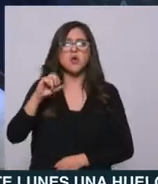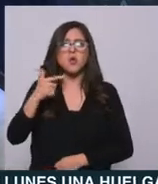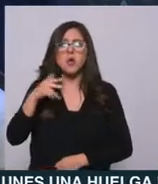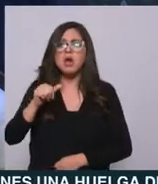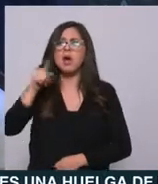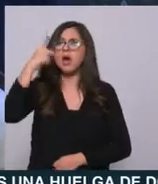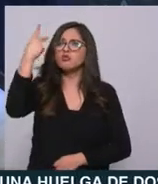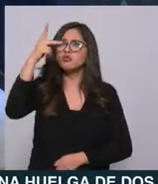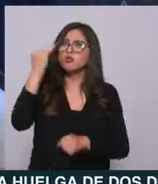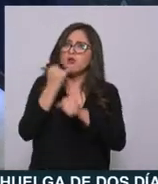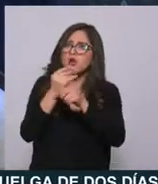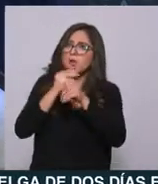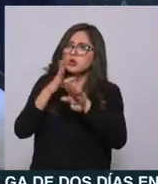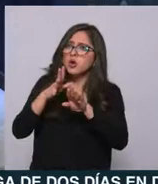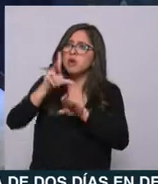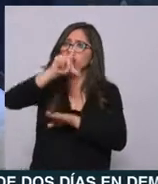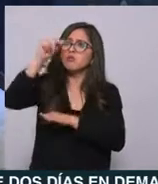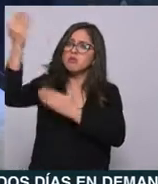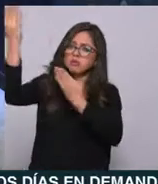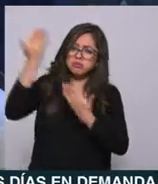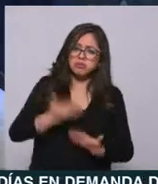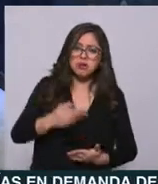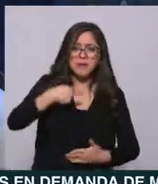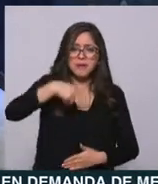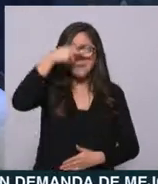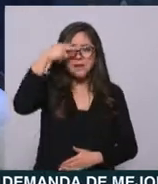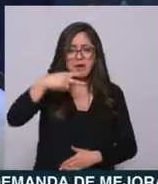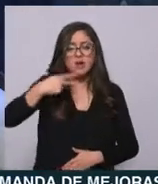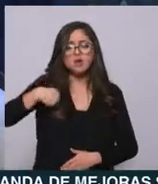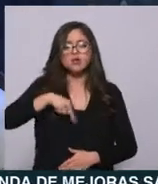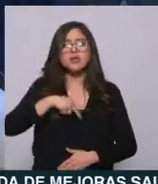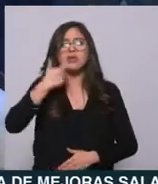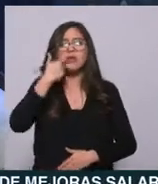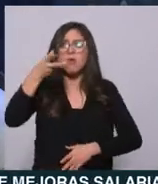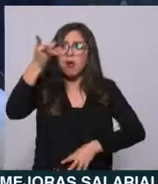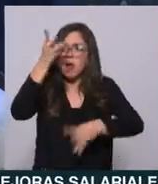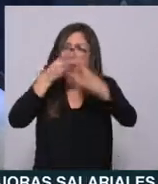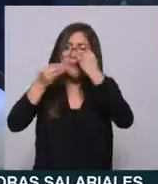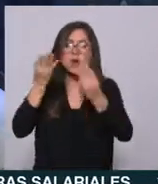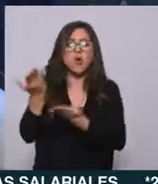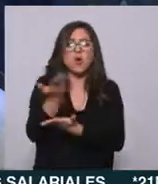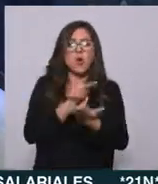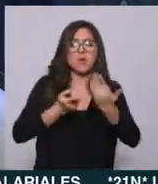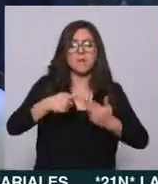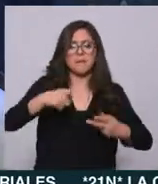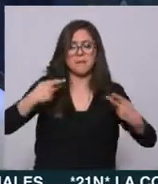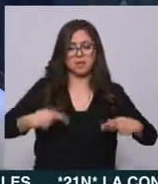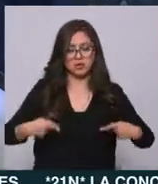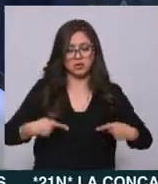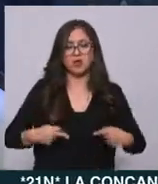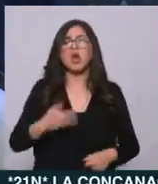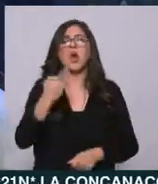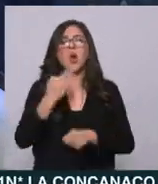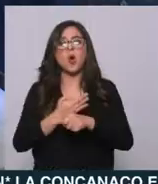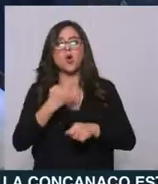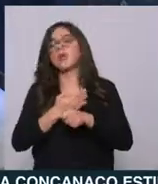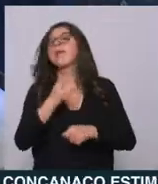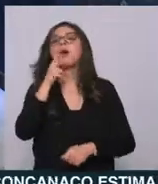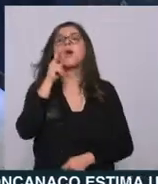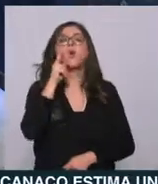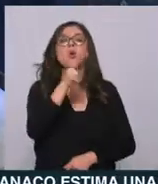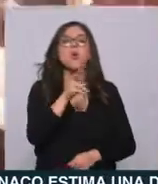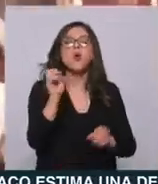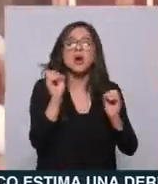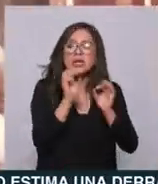conocimiento. Entonces pues nosotros queremos compartirlo con la gente que allá va. Y que veamos, por ejemplo, digo, aquí no se aprecia muy bien, pero usted lo va a poder ver en la